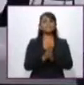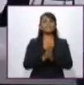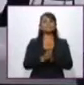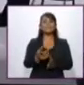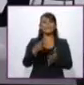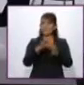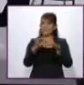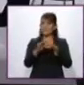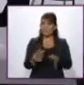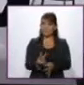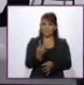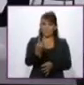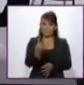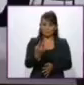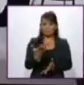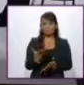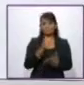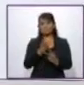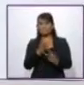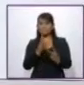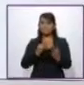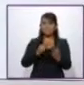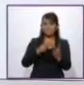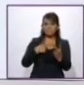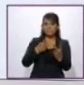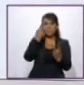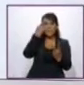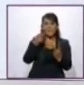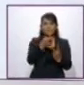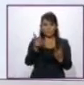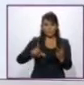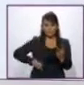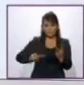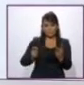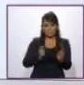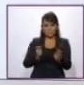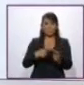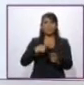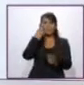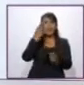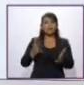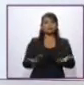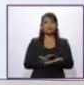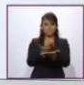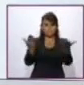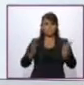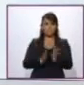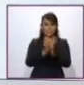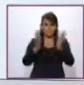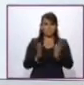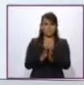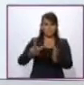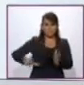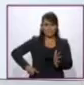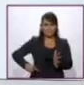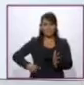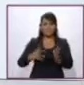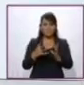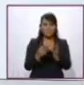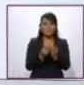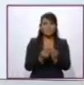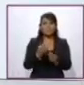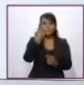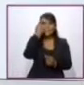acciones que contemple desde su gobierno para fomentar la participación ciudadana en esta batalla